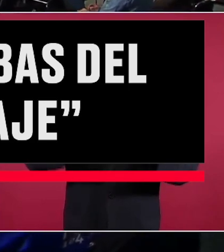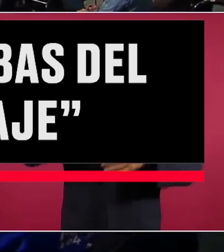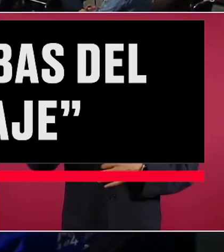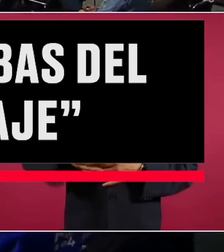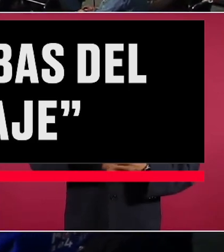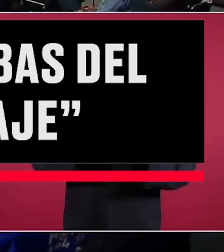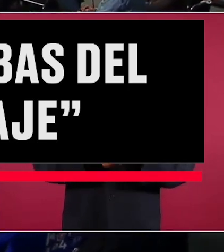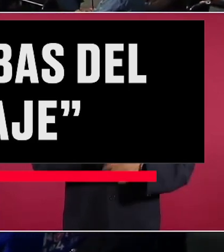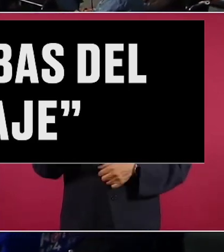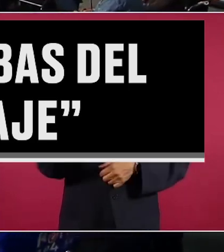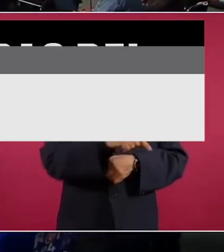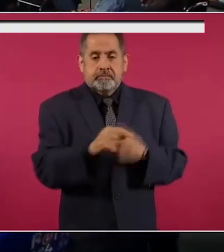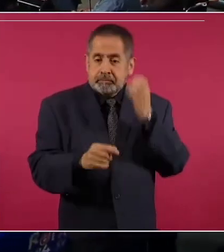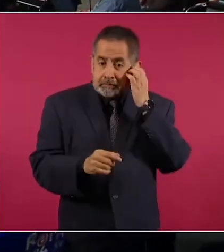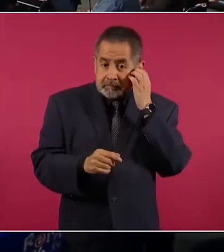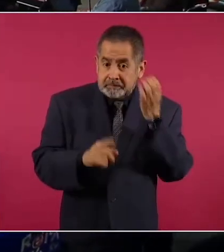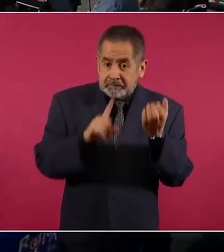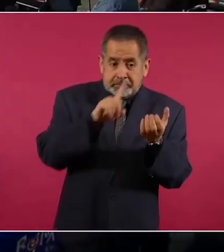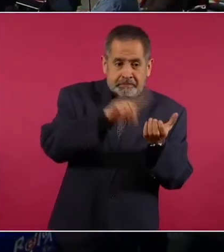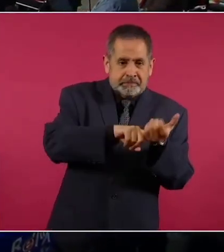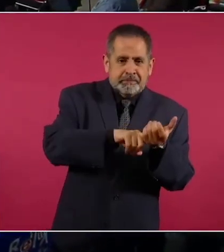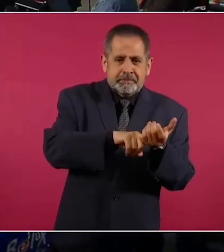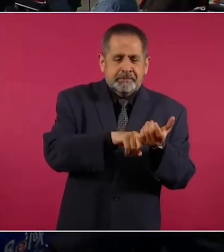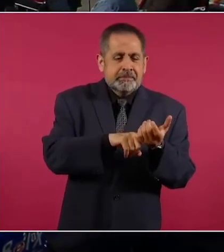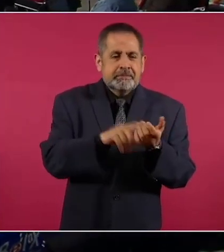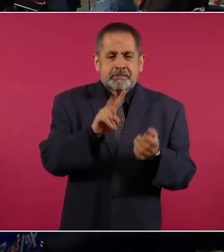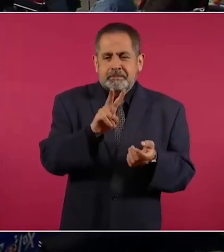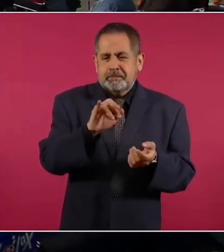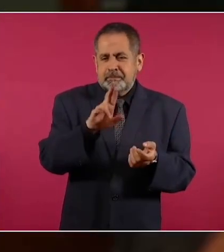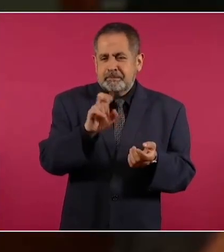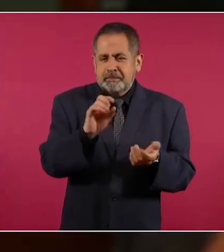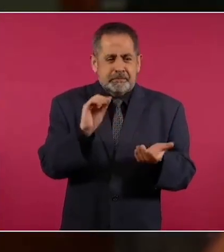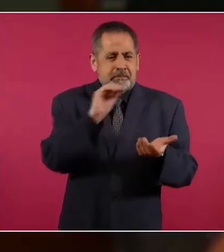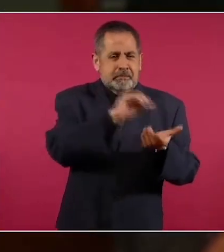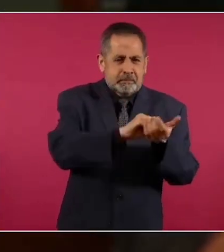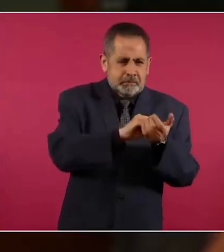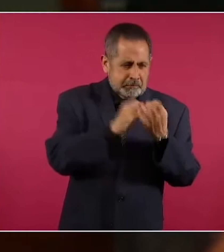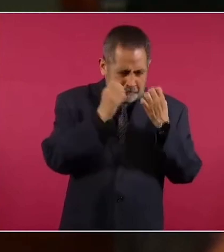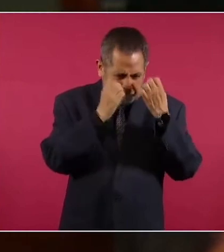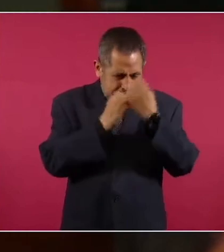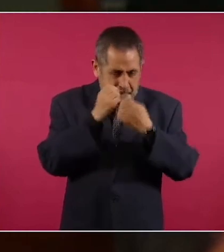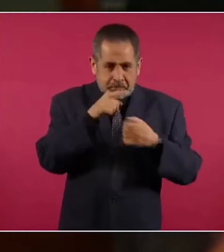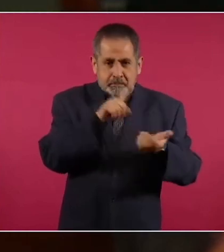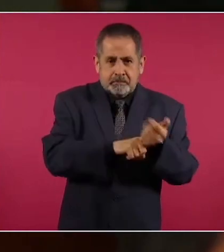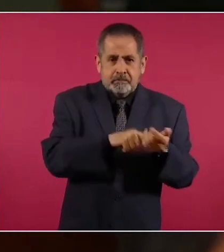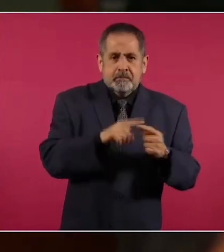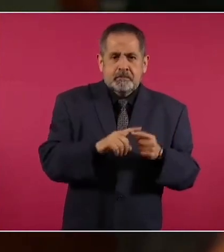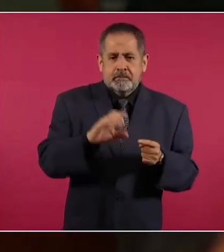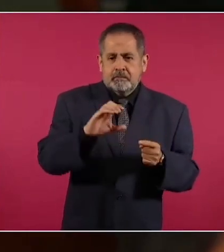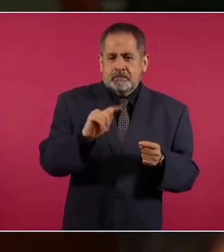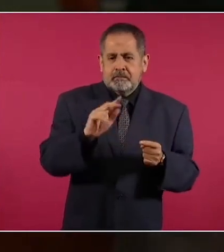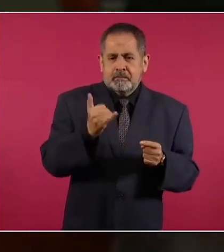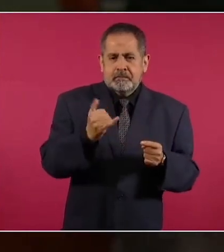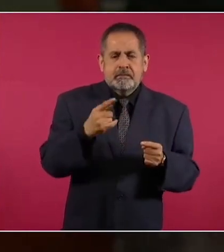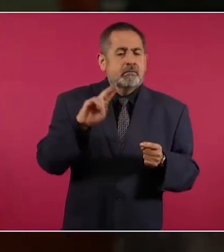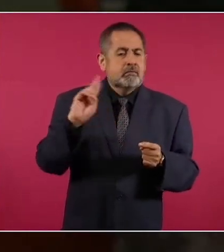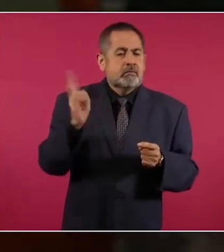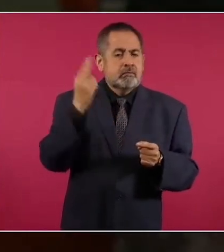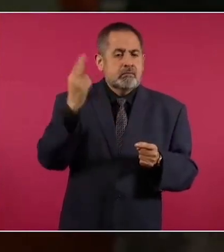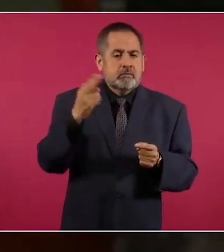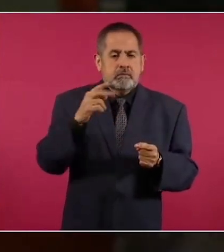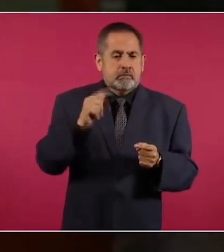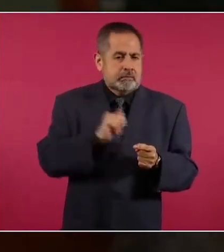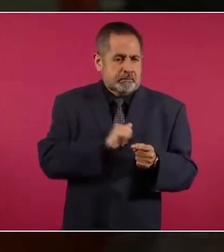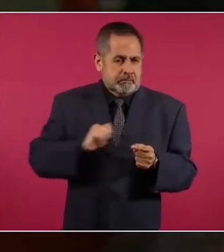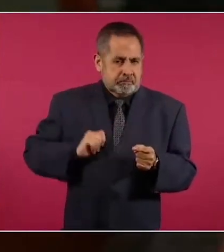la infección de estos teléfonos a través de un análisis forense que realizó Citizen Lab, que es de la Universidad de